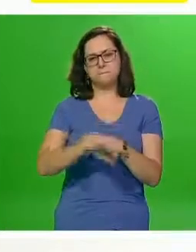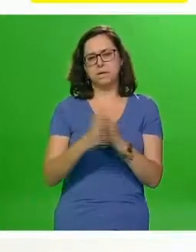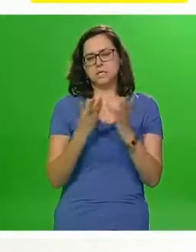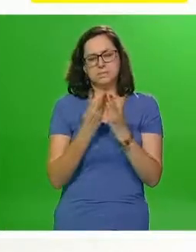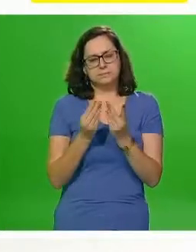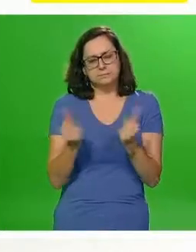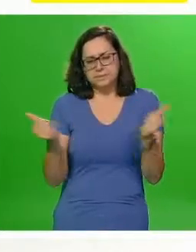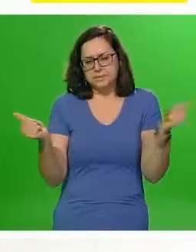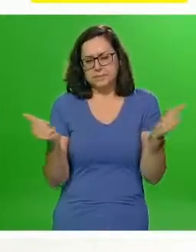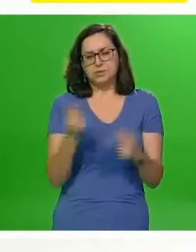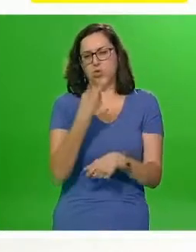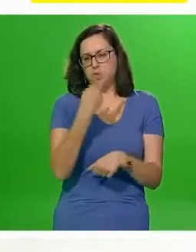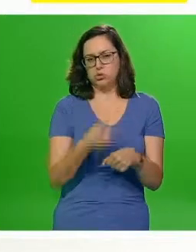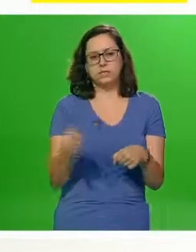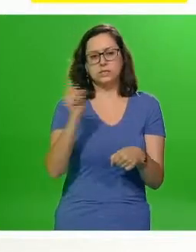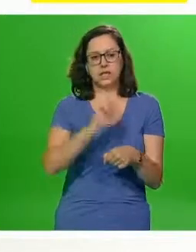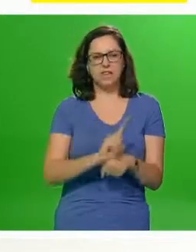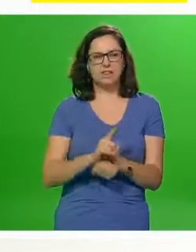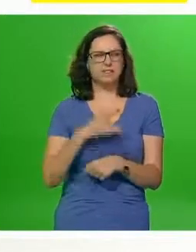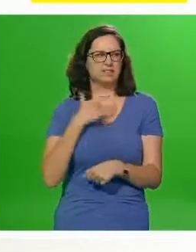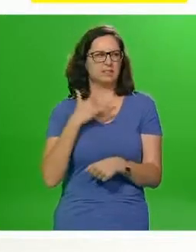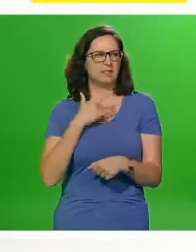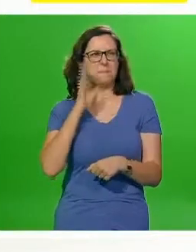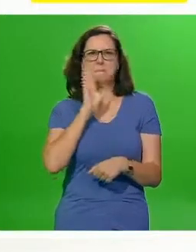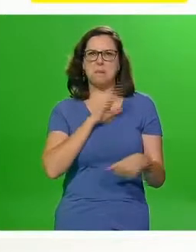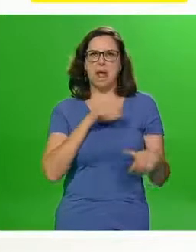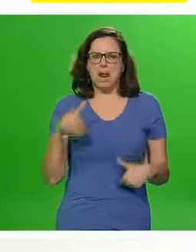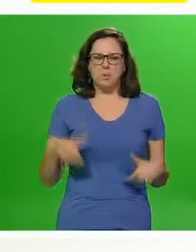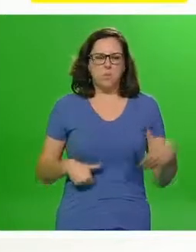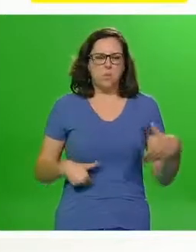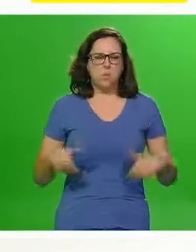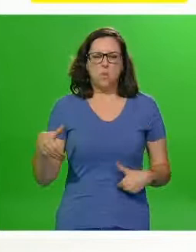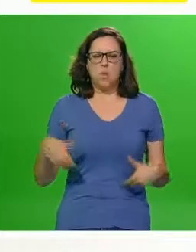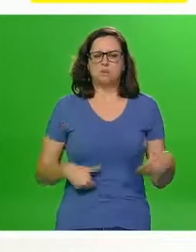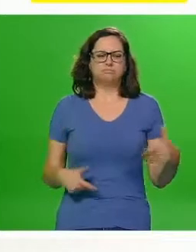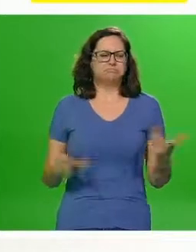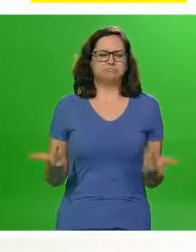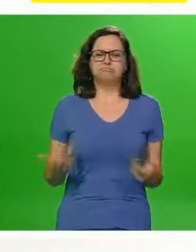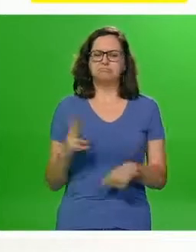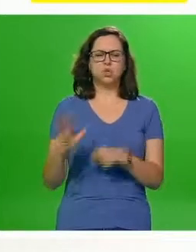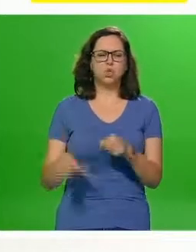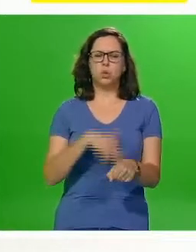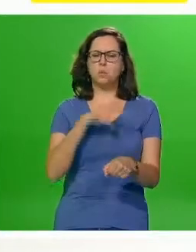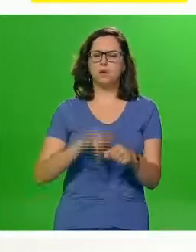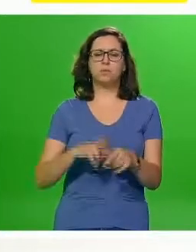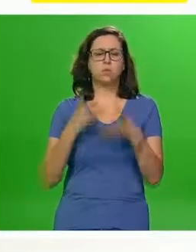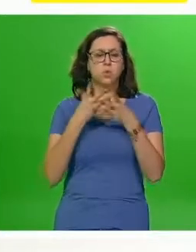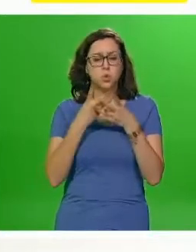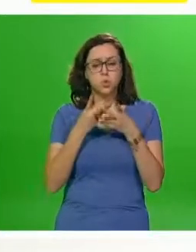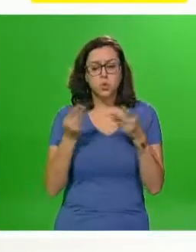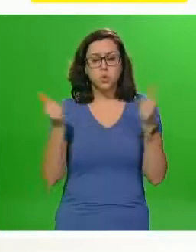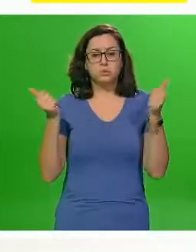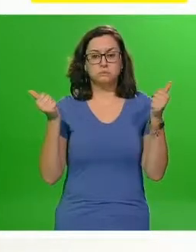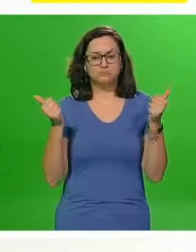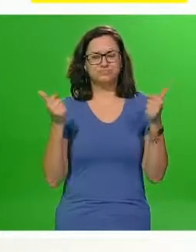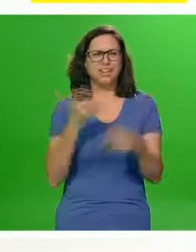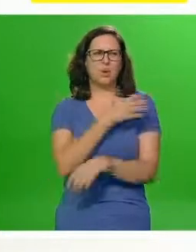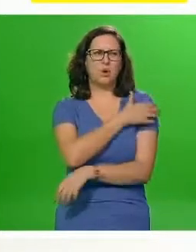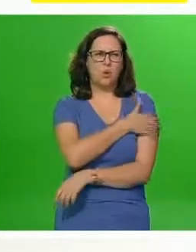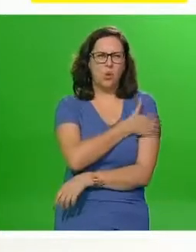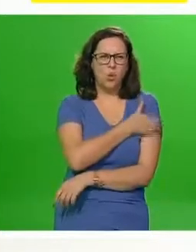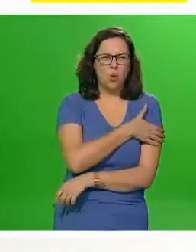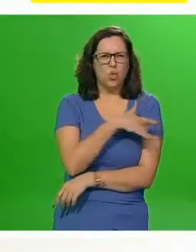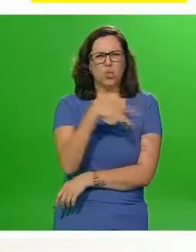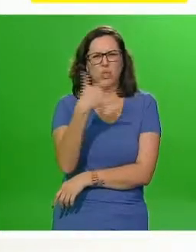horas, malestar general, pero esto se resuelve de manera espontánea. Se ha recomendado que si hay dolor en el brazo,